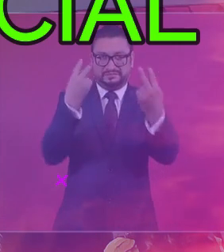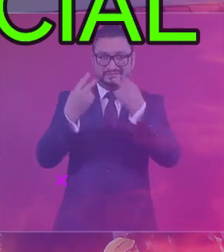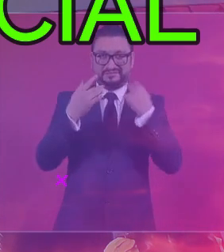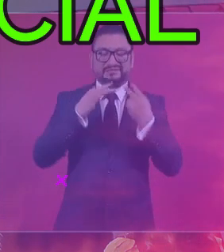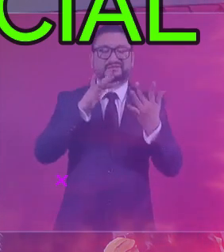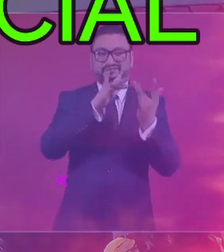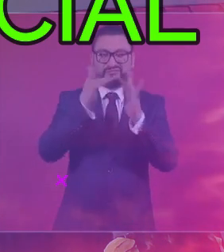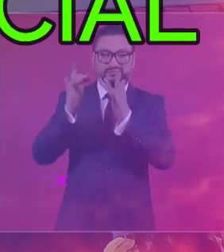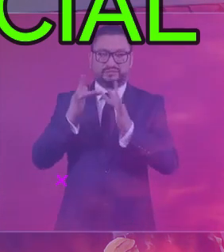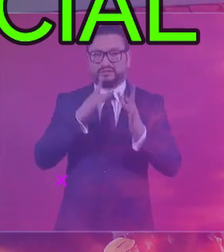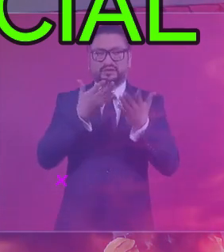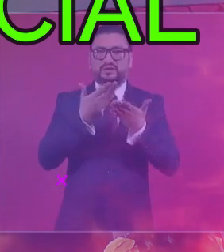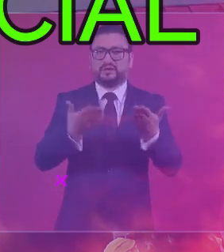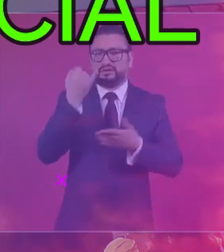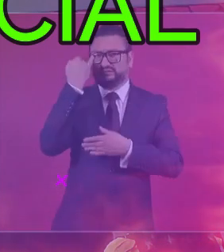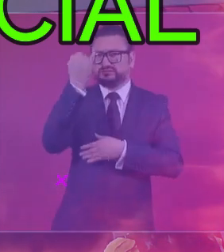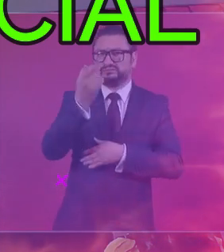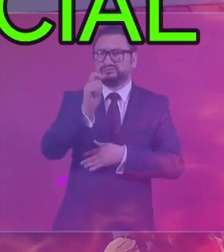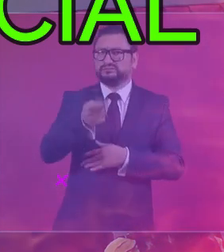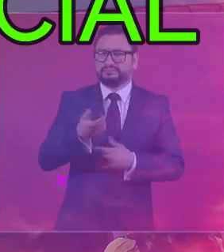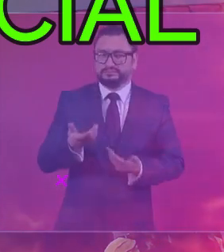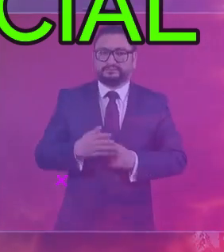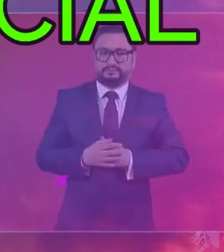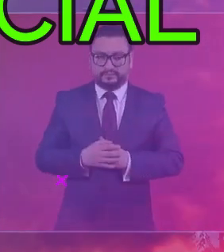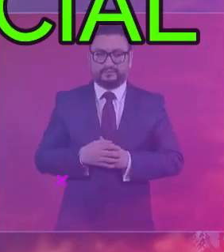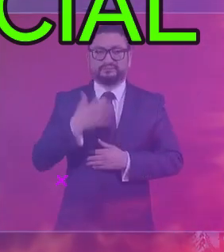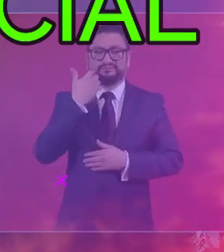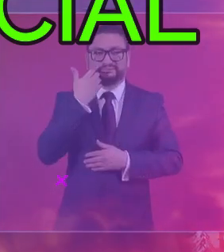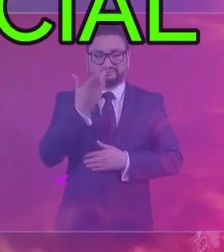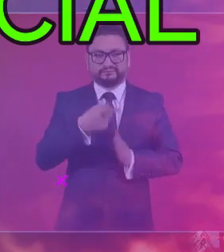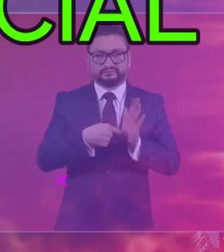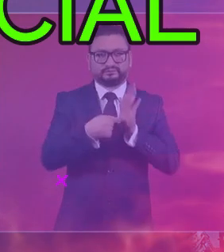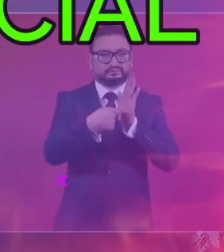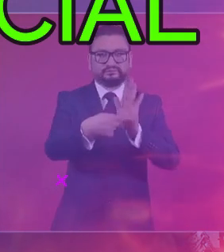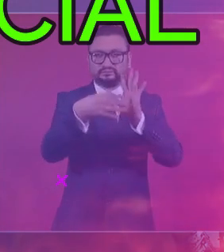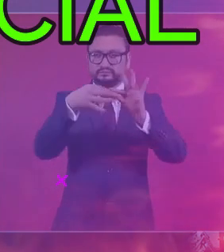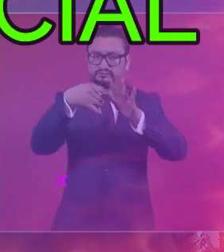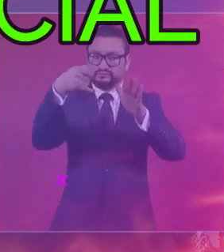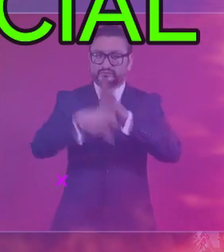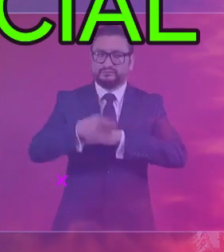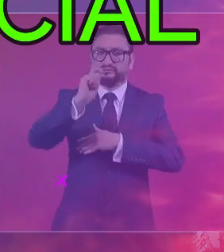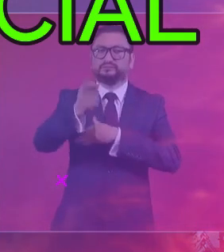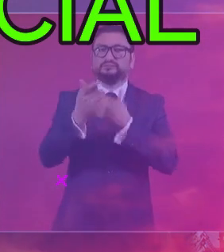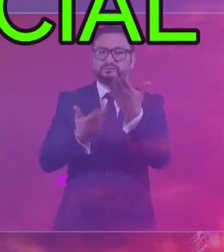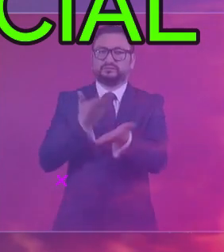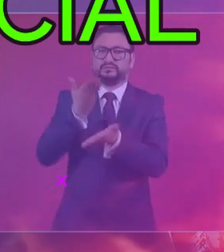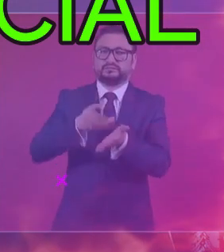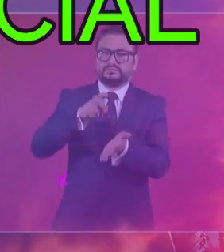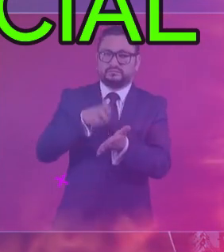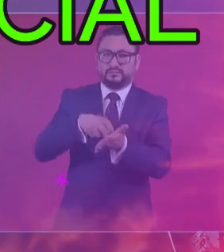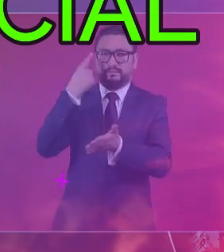decirlo, no porque ella sea tan competente como para estar ahí, sino porque sus papás son compadres de